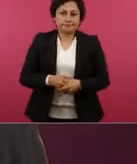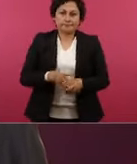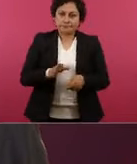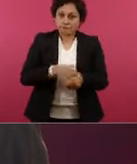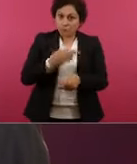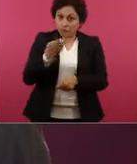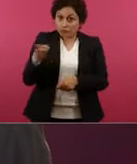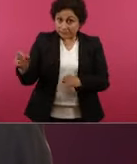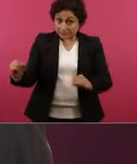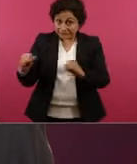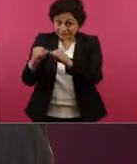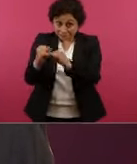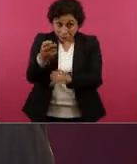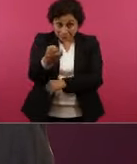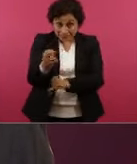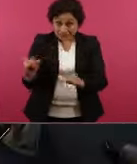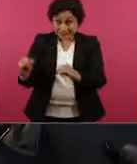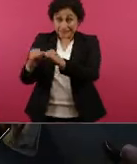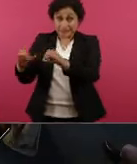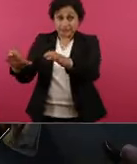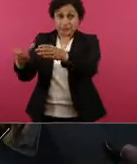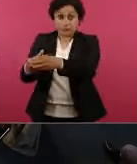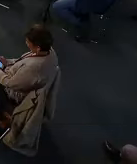nos cuesta a todos los mexicanos